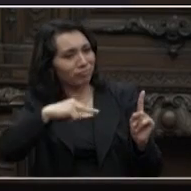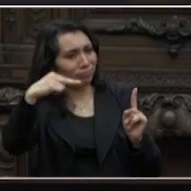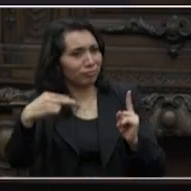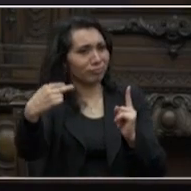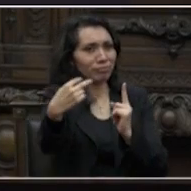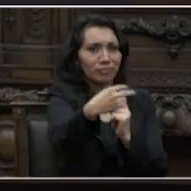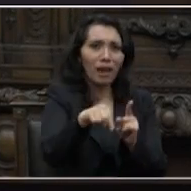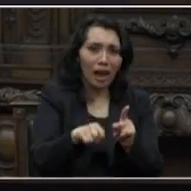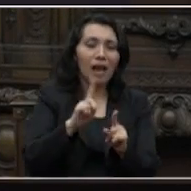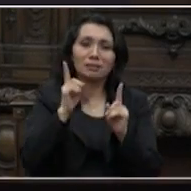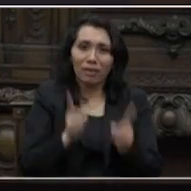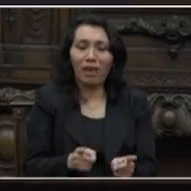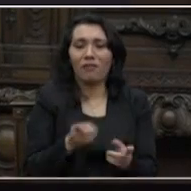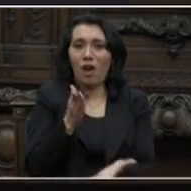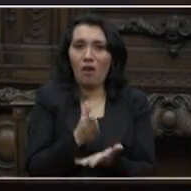eso no es